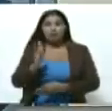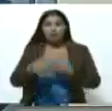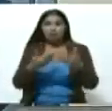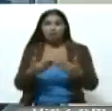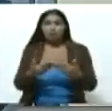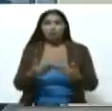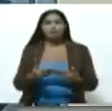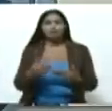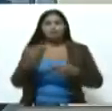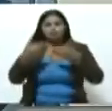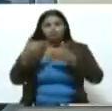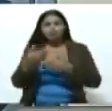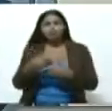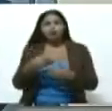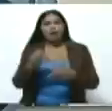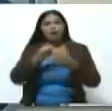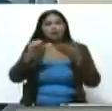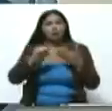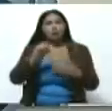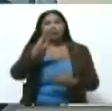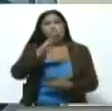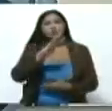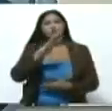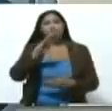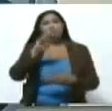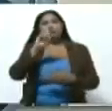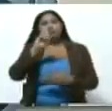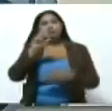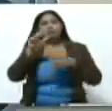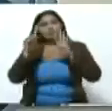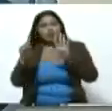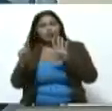artículo 406, numeral 3, literal B.